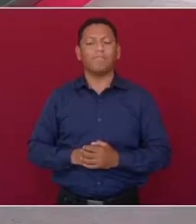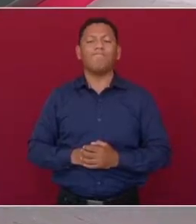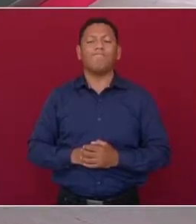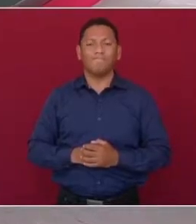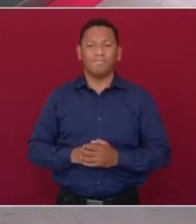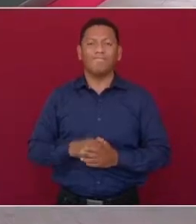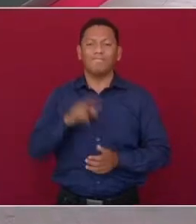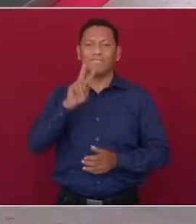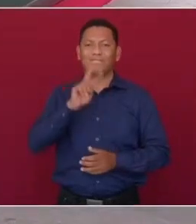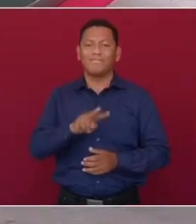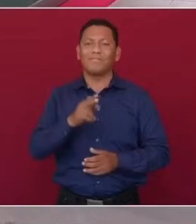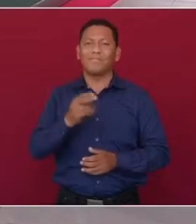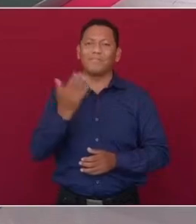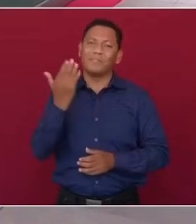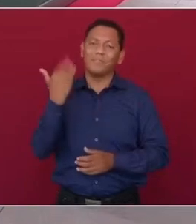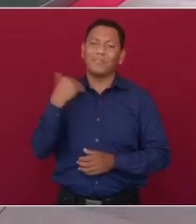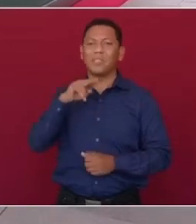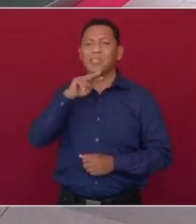Teníamos la preocupación,